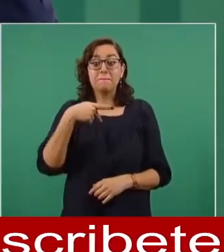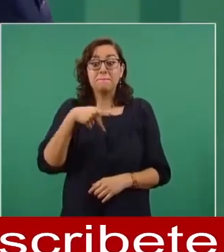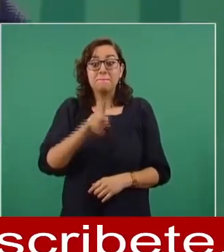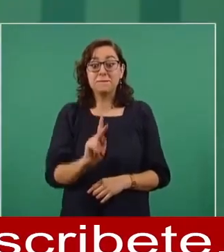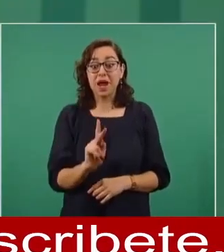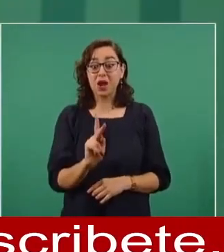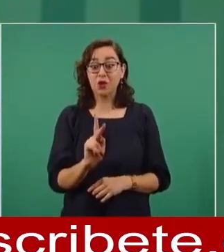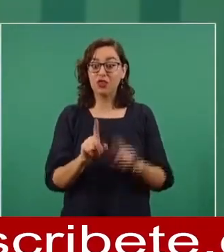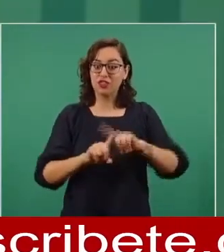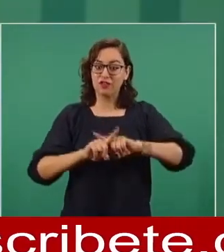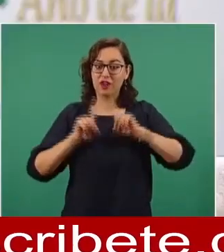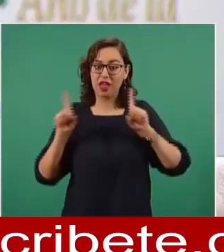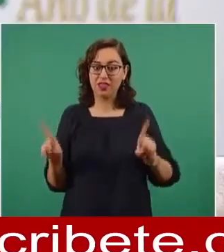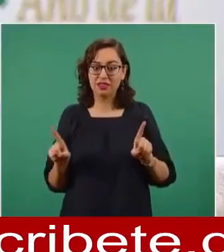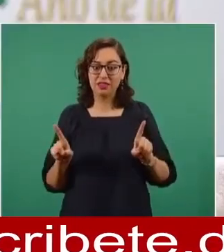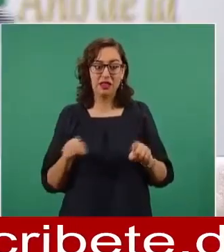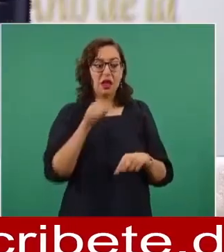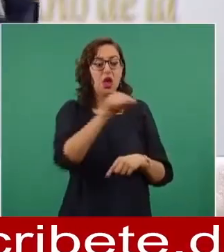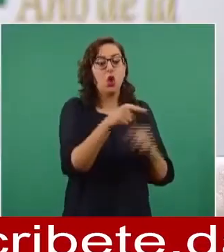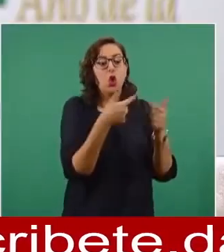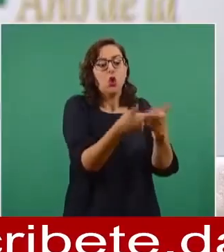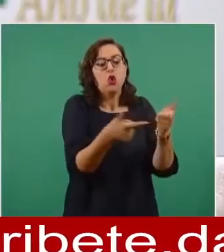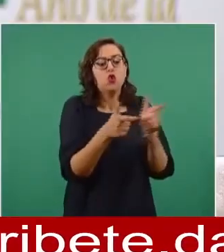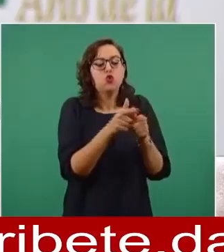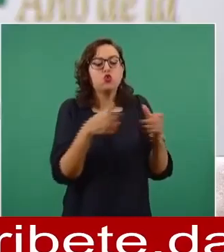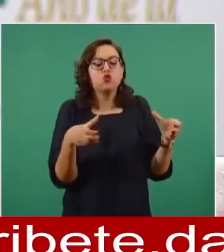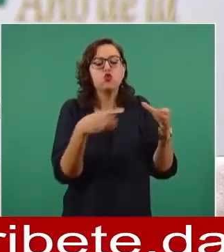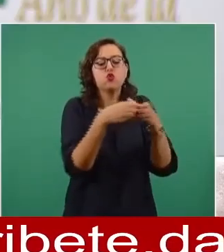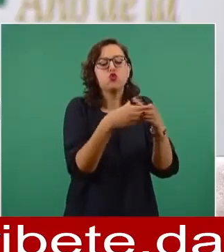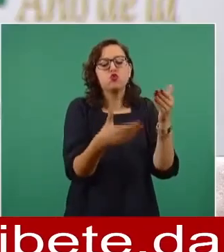de la élite, de los de arriba,